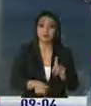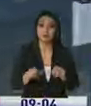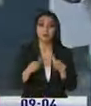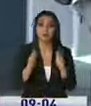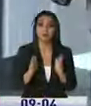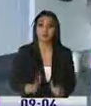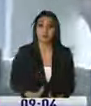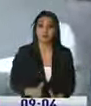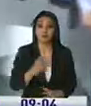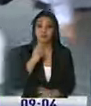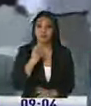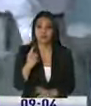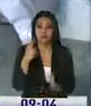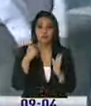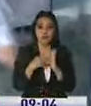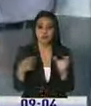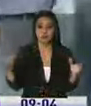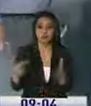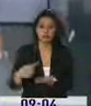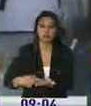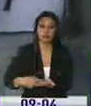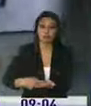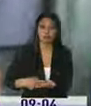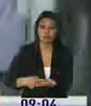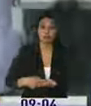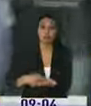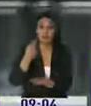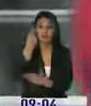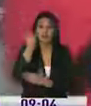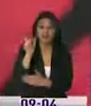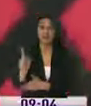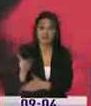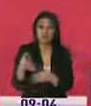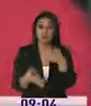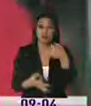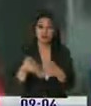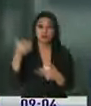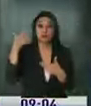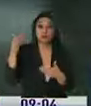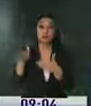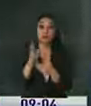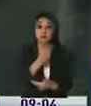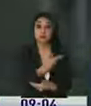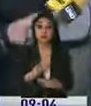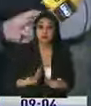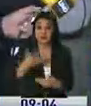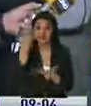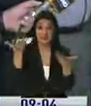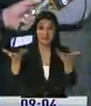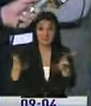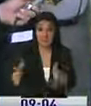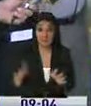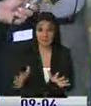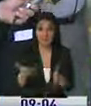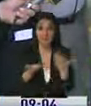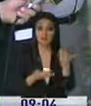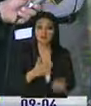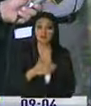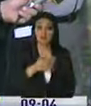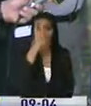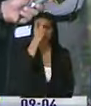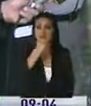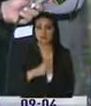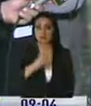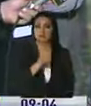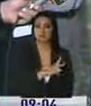que han anunciado que si tras esta cita no hay una resolución en torno al juicio político en contra del vicepresidente, podrían tomar una